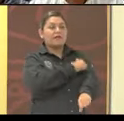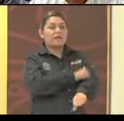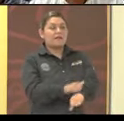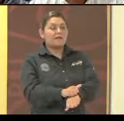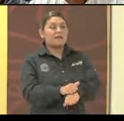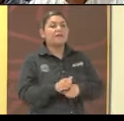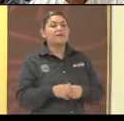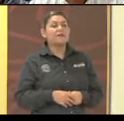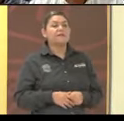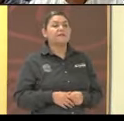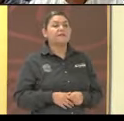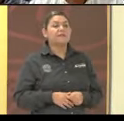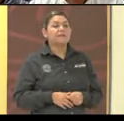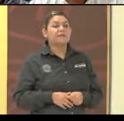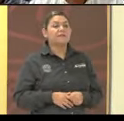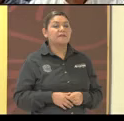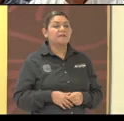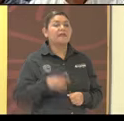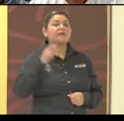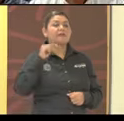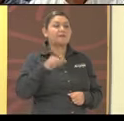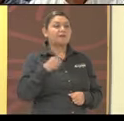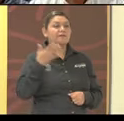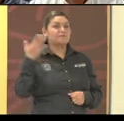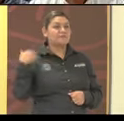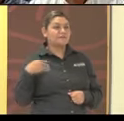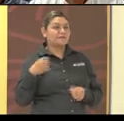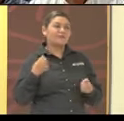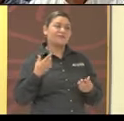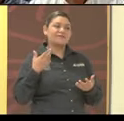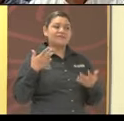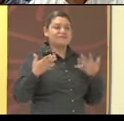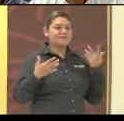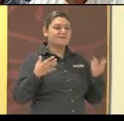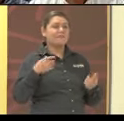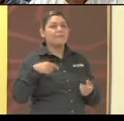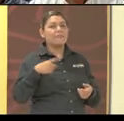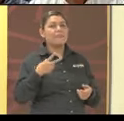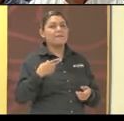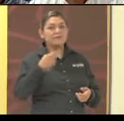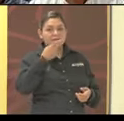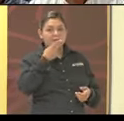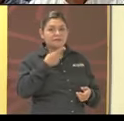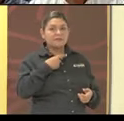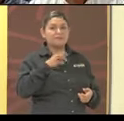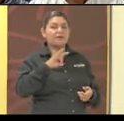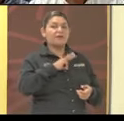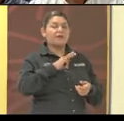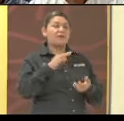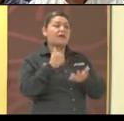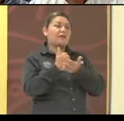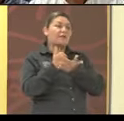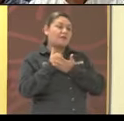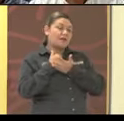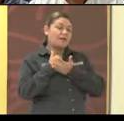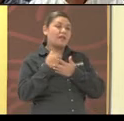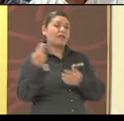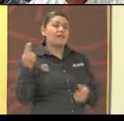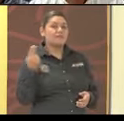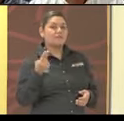Miralta, ¿sí? Y estuvimos en un ambiente muy agradable. También me dicen que pueden ayudarnos a conseguir